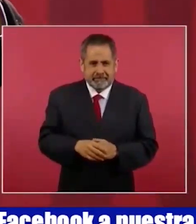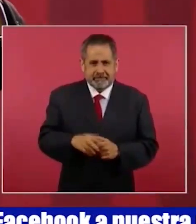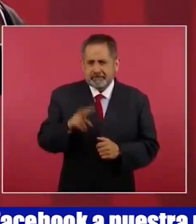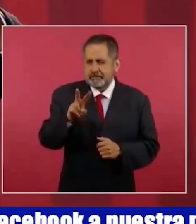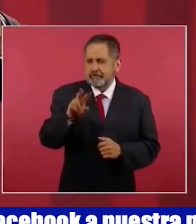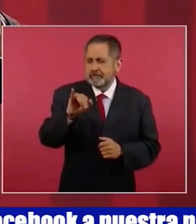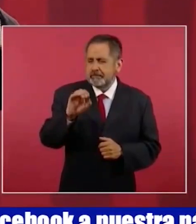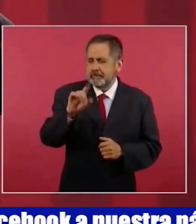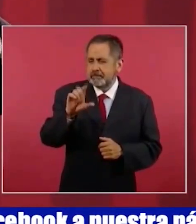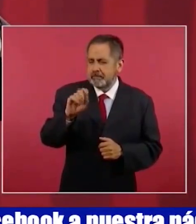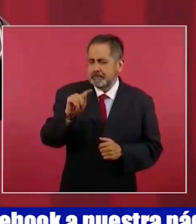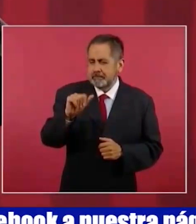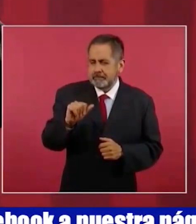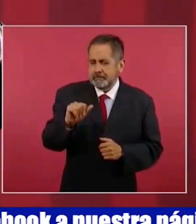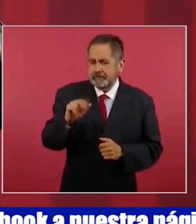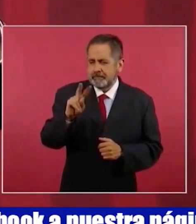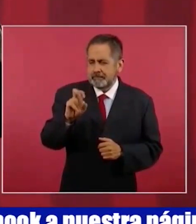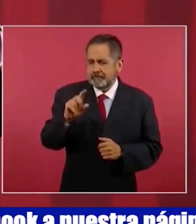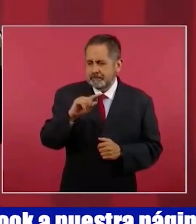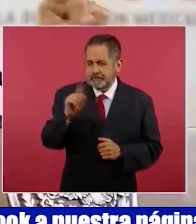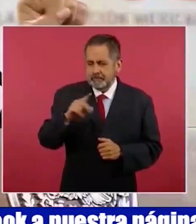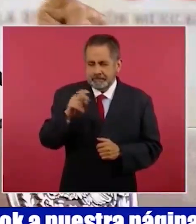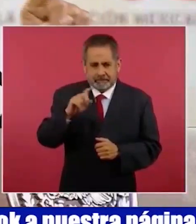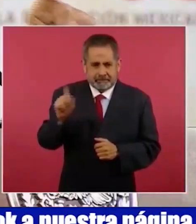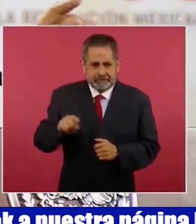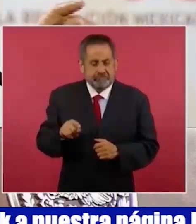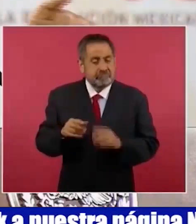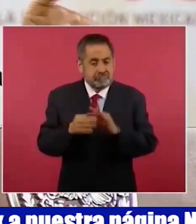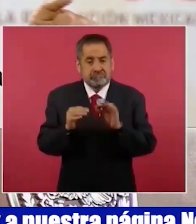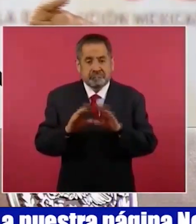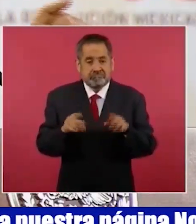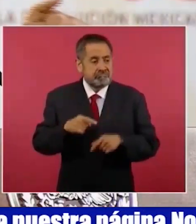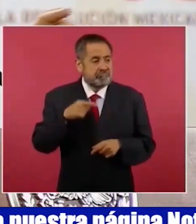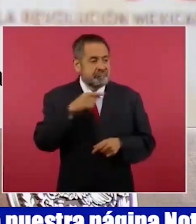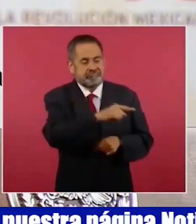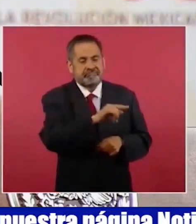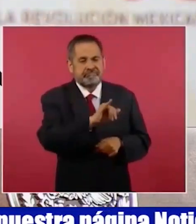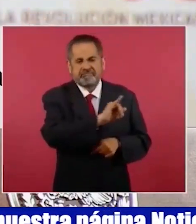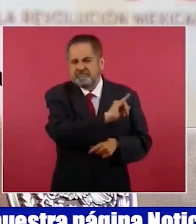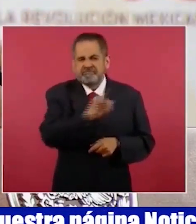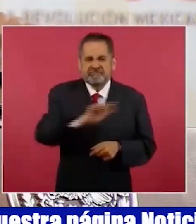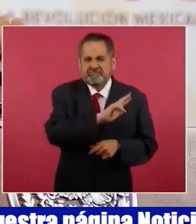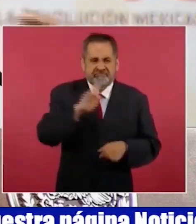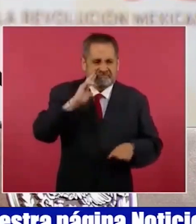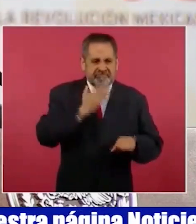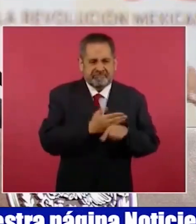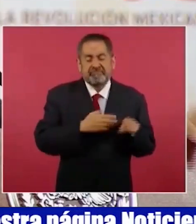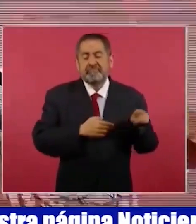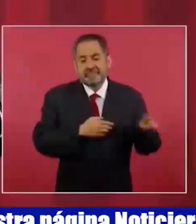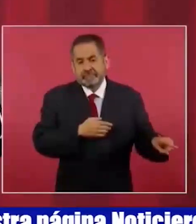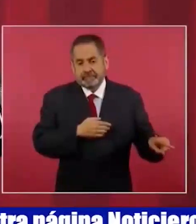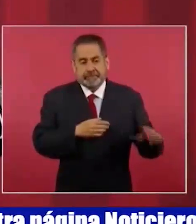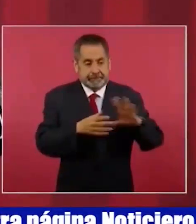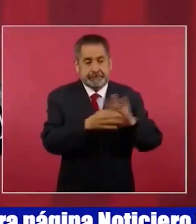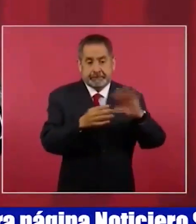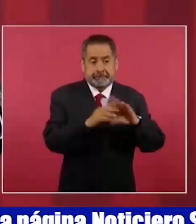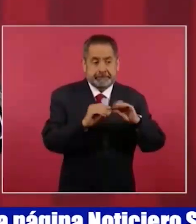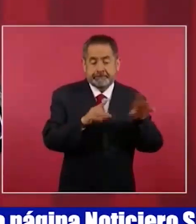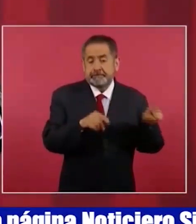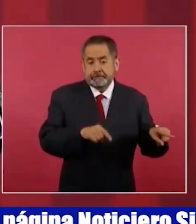Violeta Vázquez, la irresponsabilidad de los intelectuales, citando